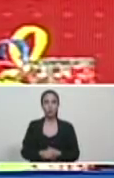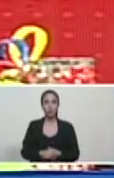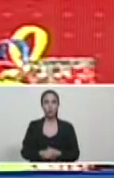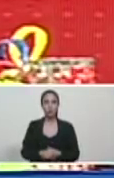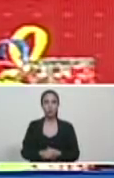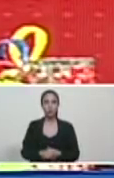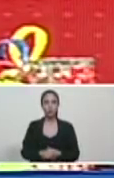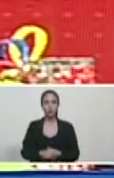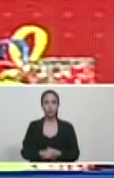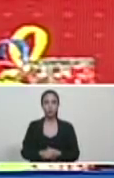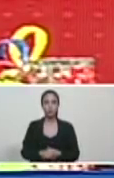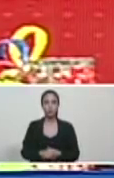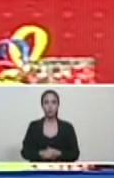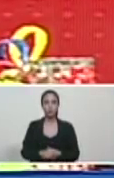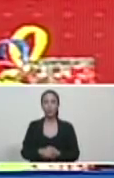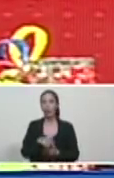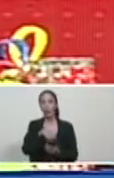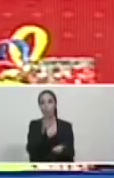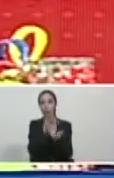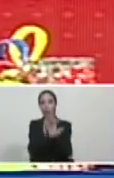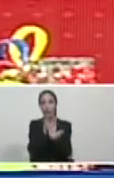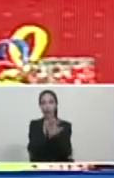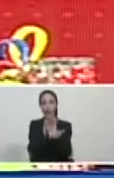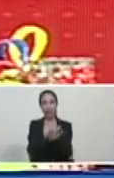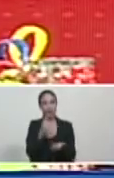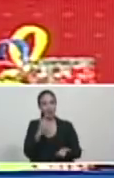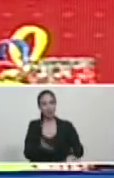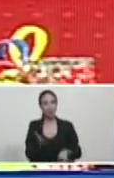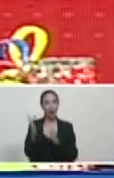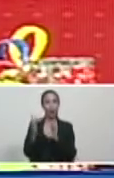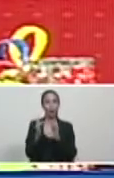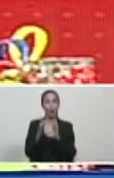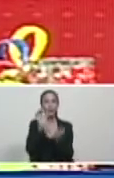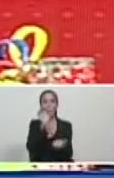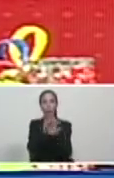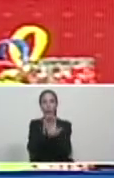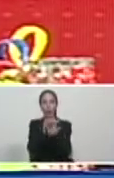venezolanos, a la isla de Margarita, vámonos para Nueva Esparta,